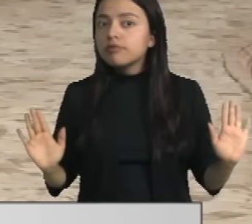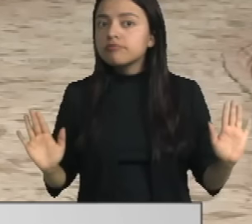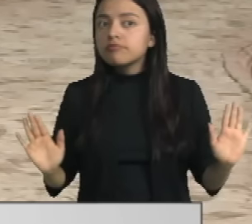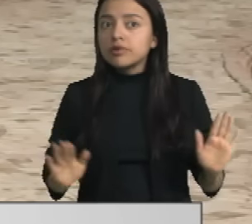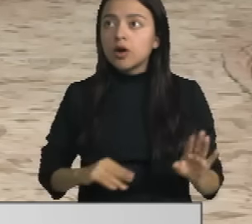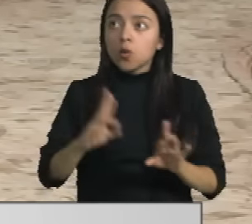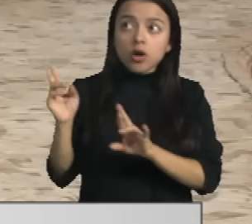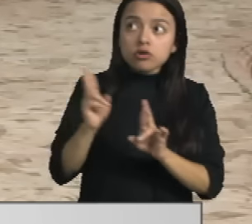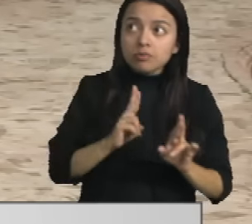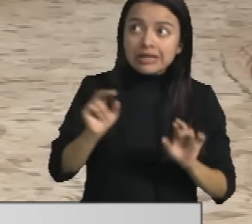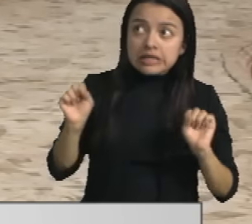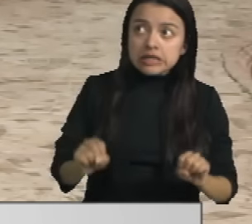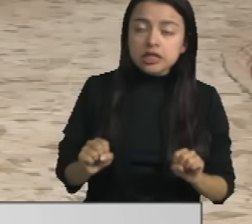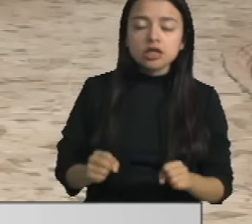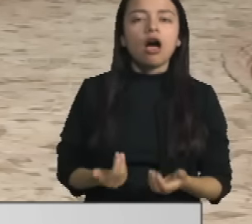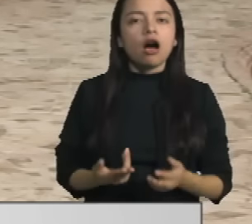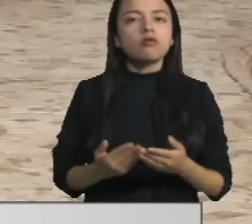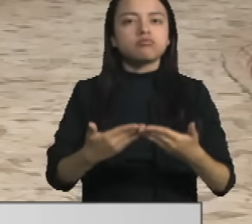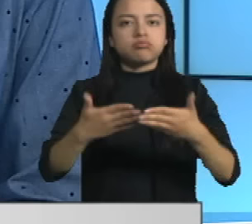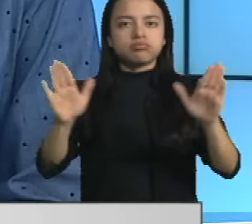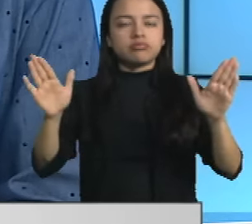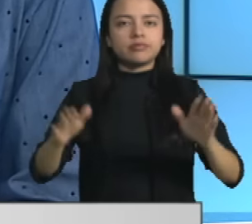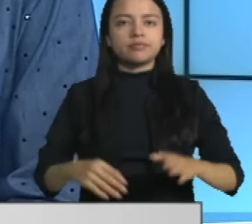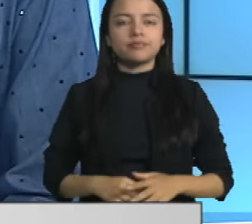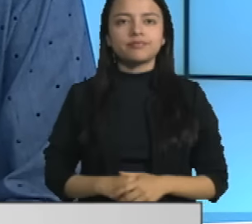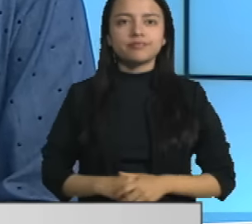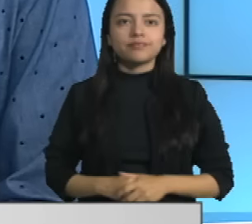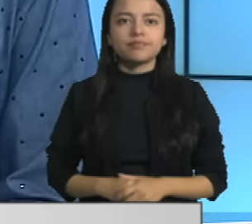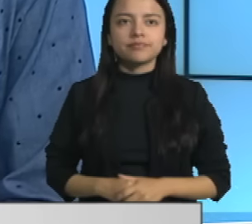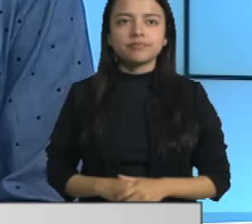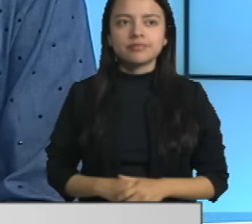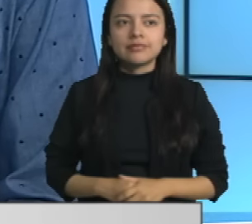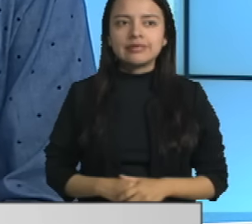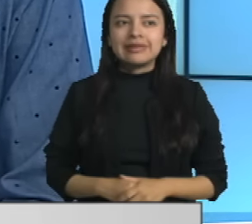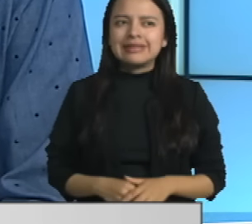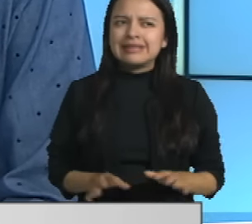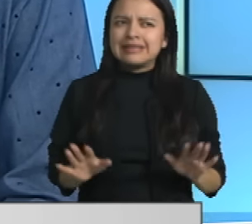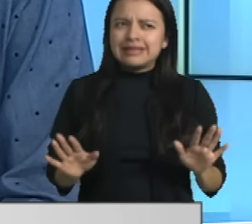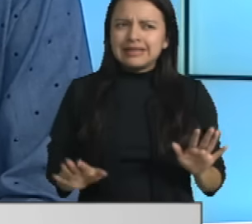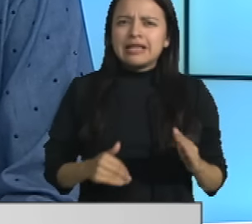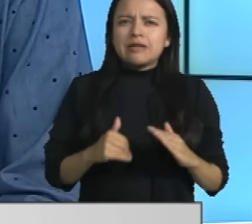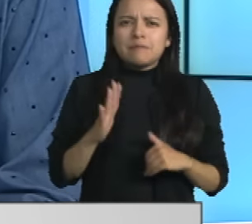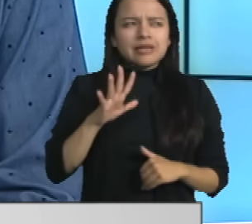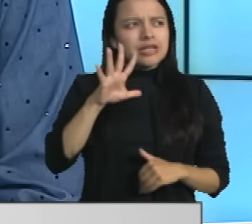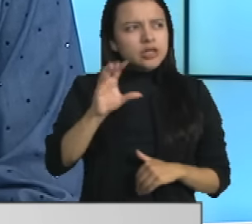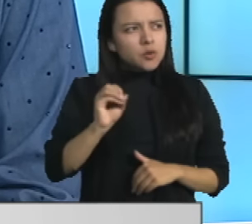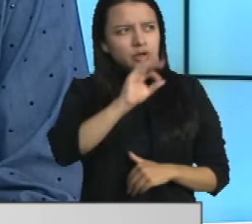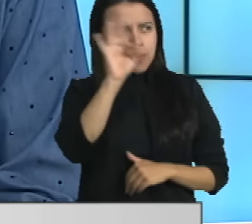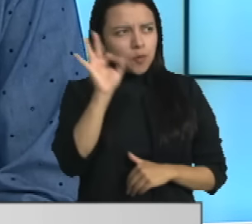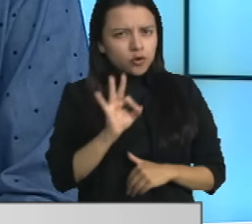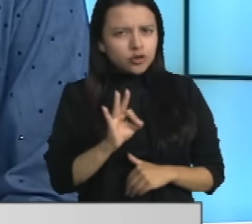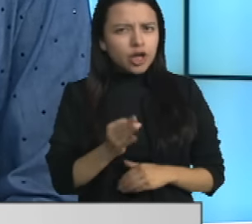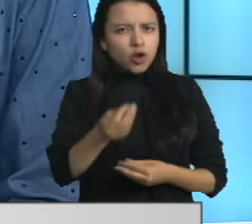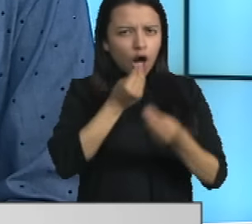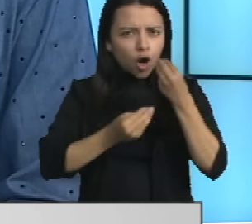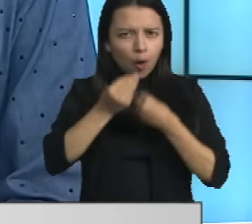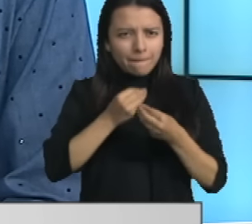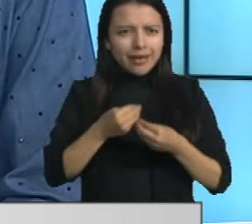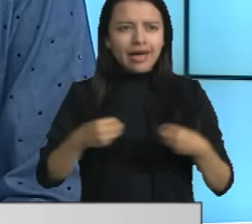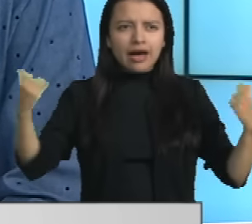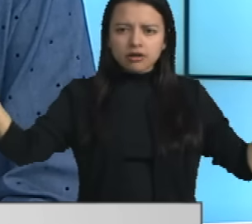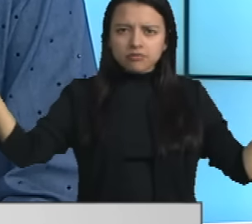para que no haya este aumento en el combustible. Una reducción de más del 50% en el ingreso de alimentos se